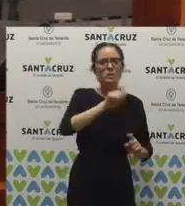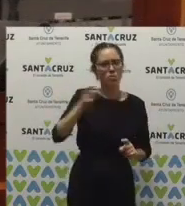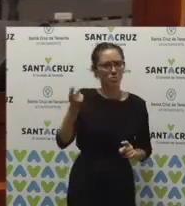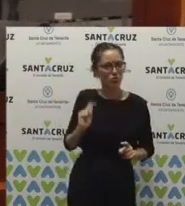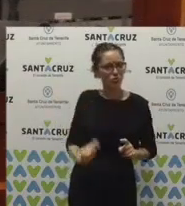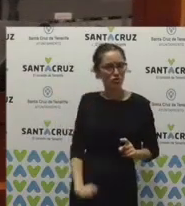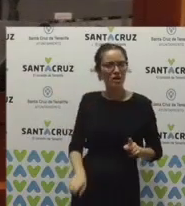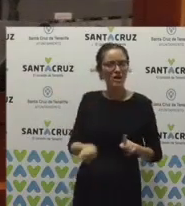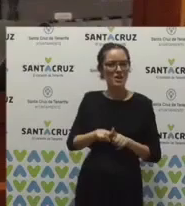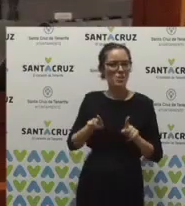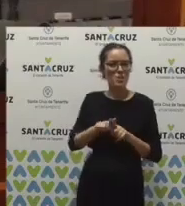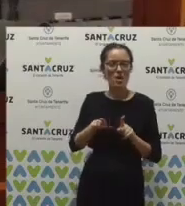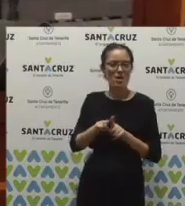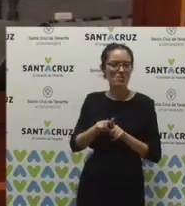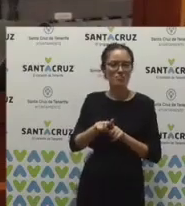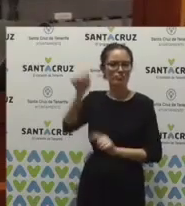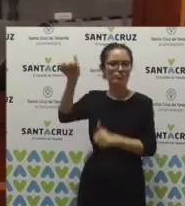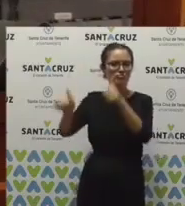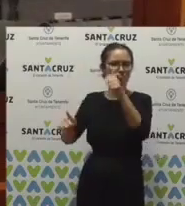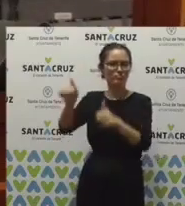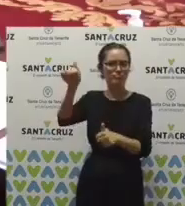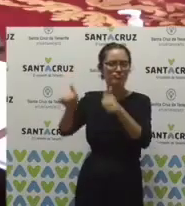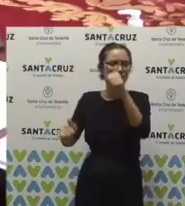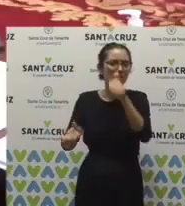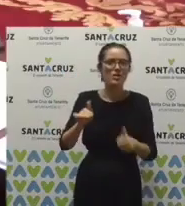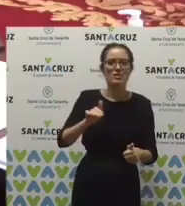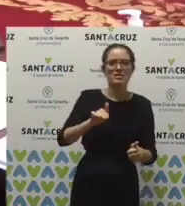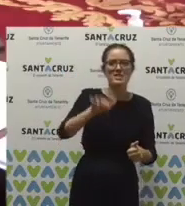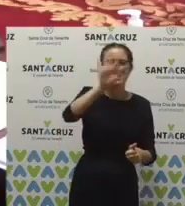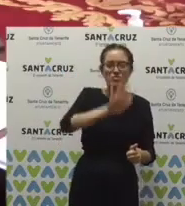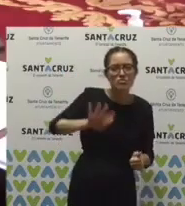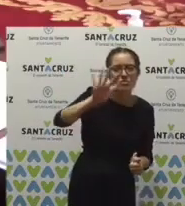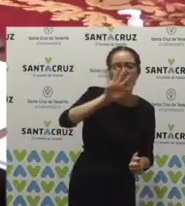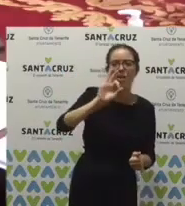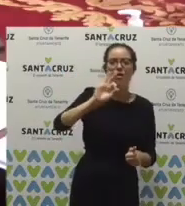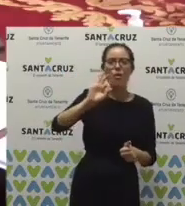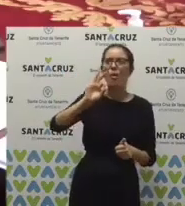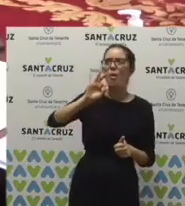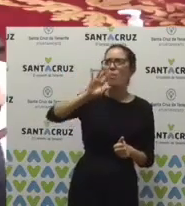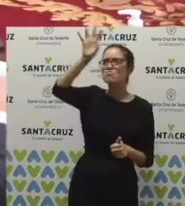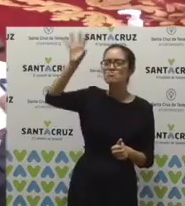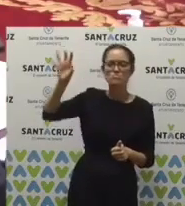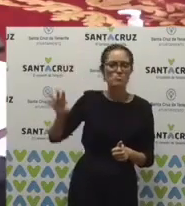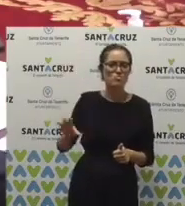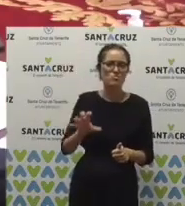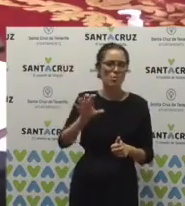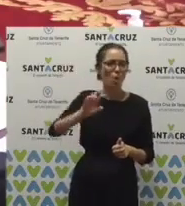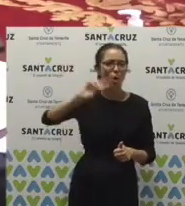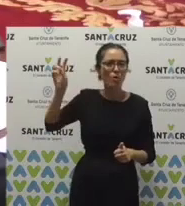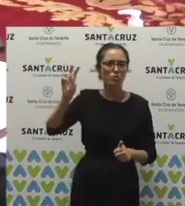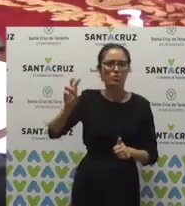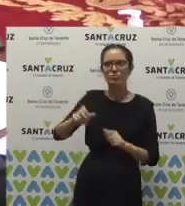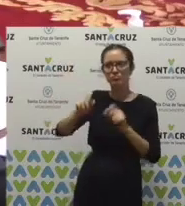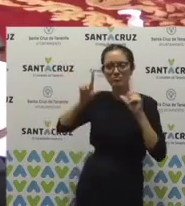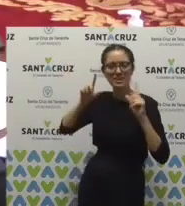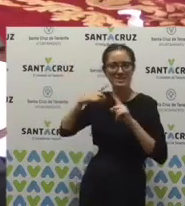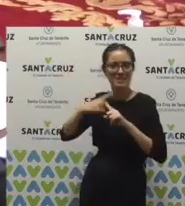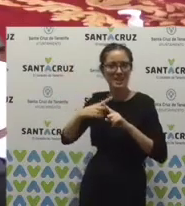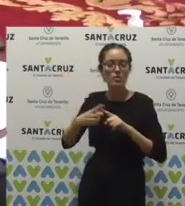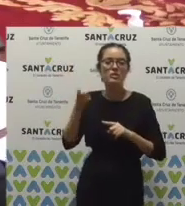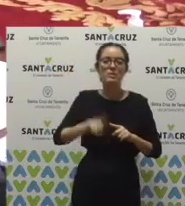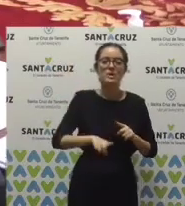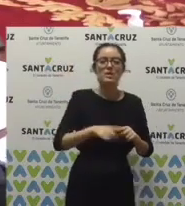de canarias en todo tipo de competiciones nacionales e internacionales la escuela de salvamento y socorrismo